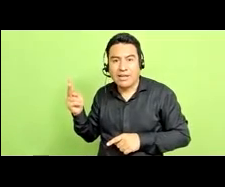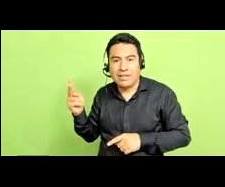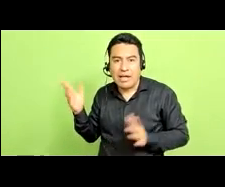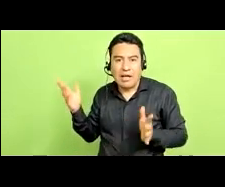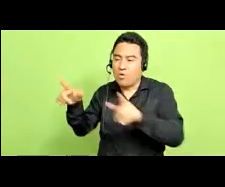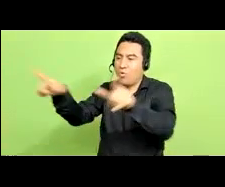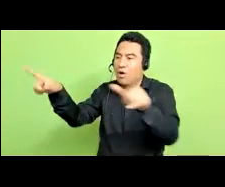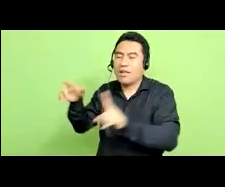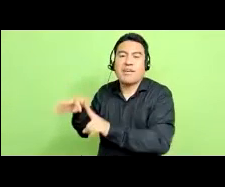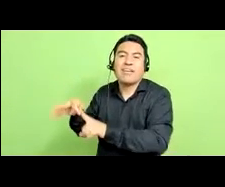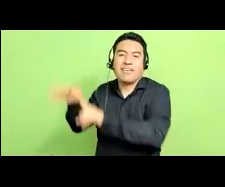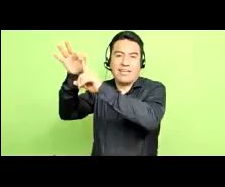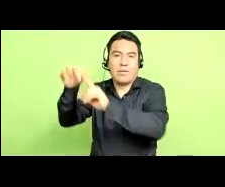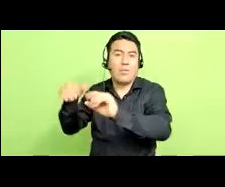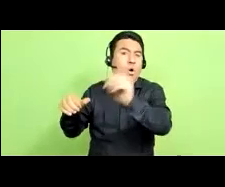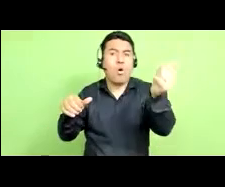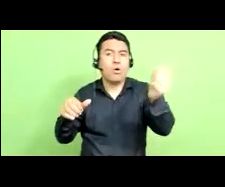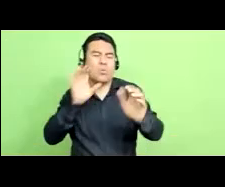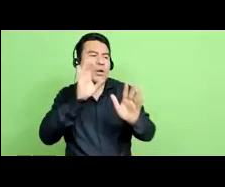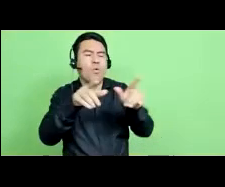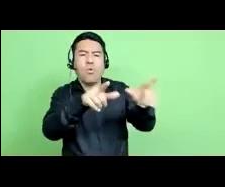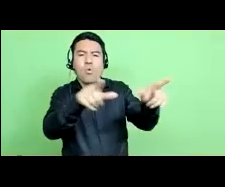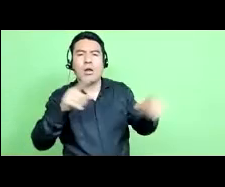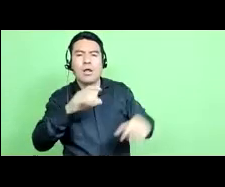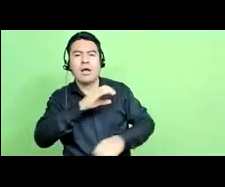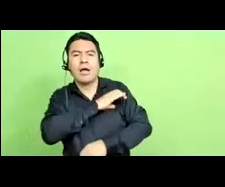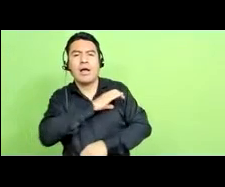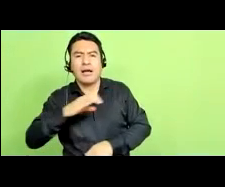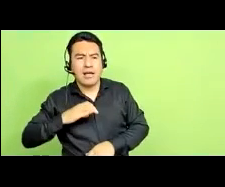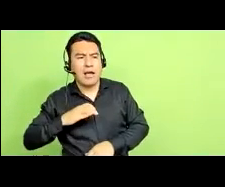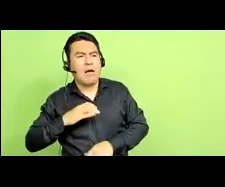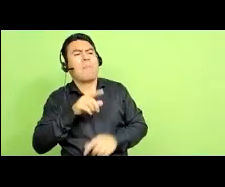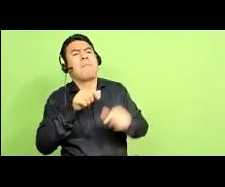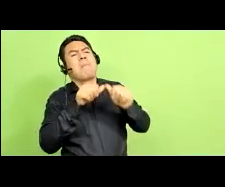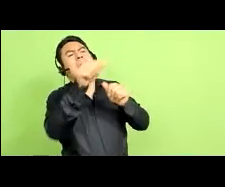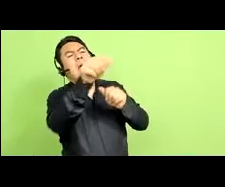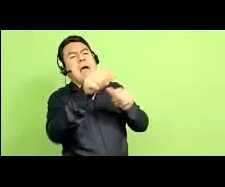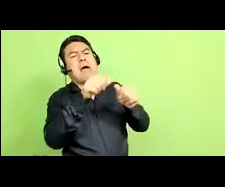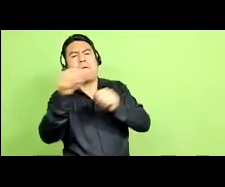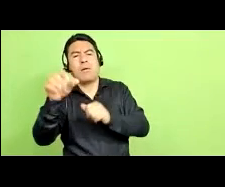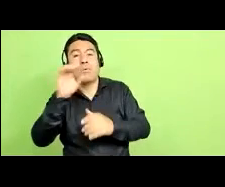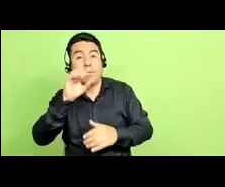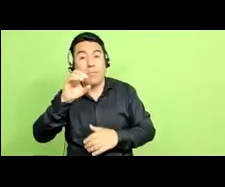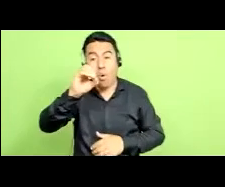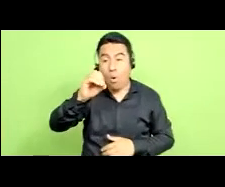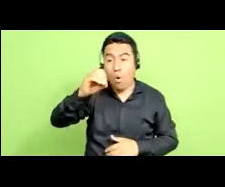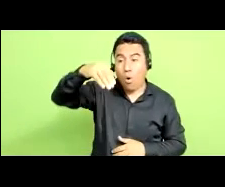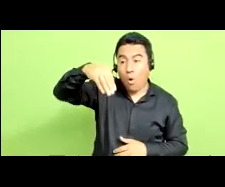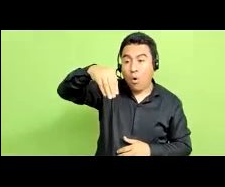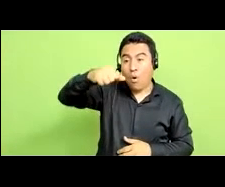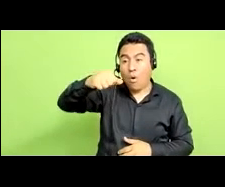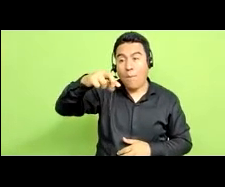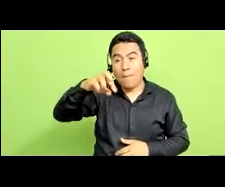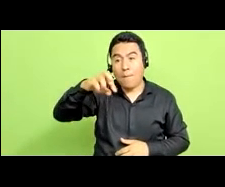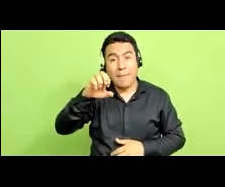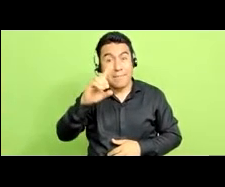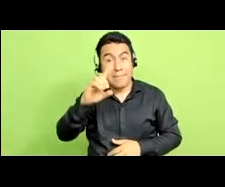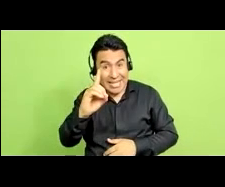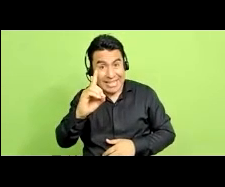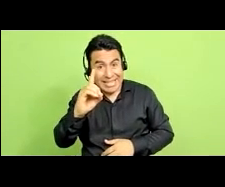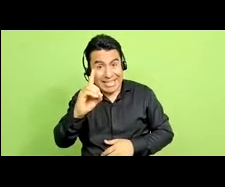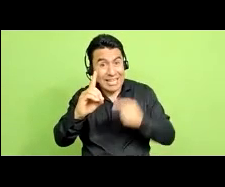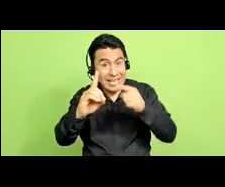entraran por dentro del callao que inclusive o más pe esté incluido es